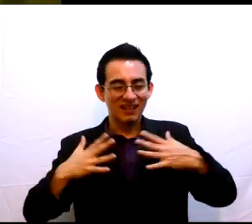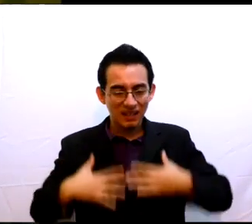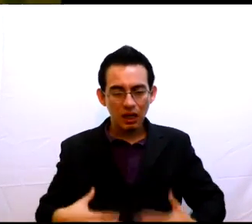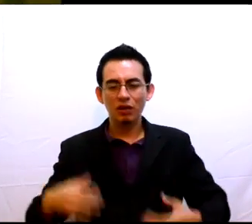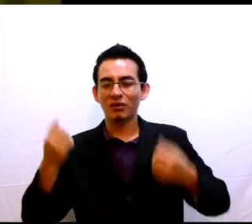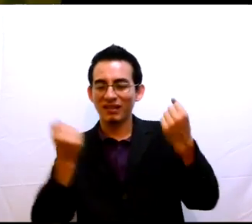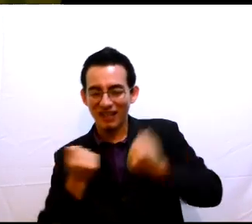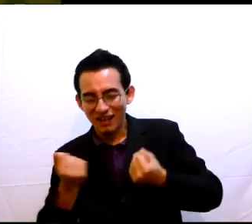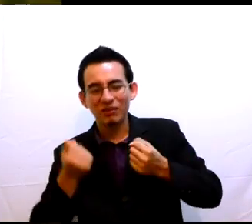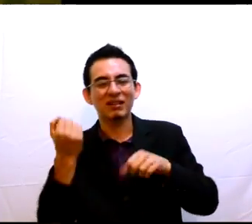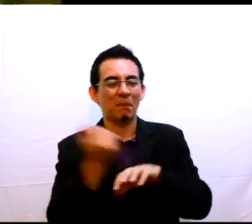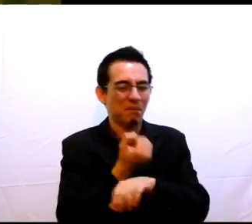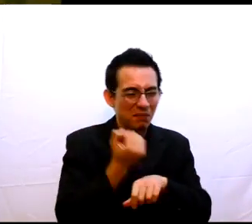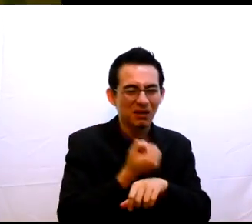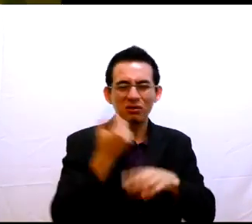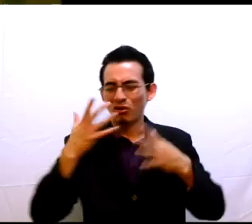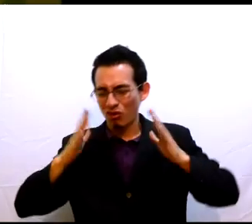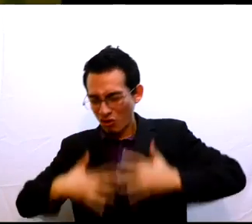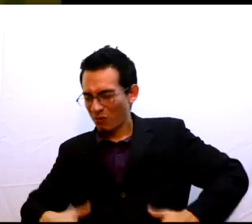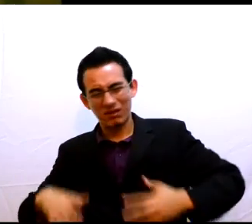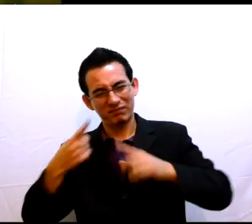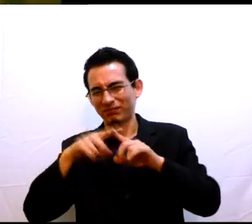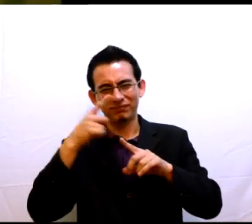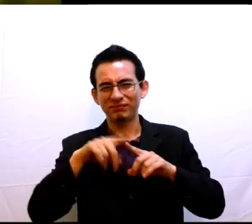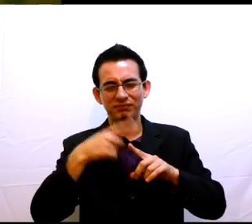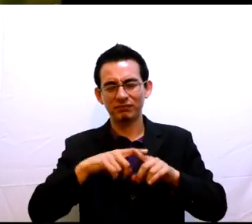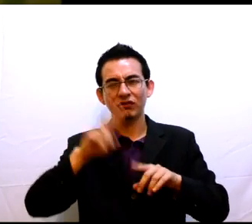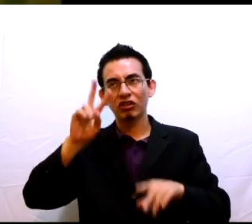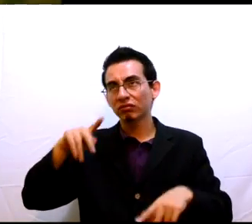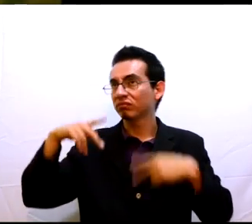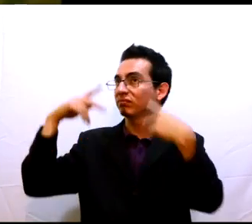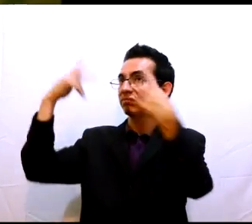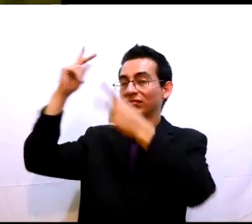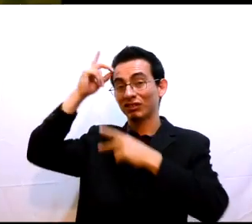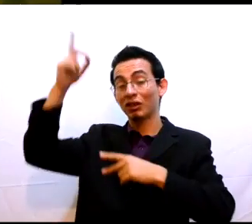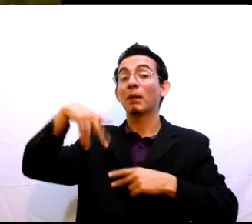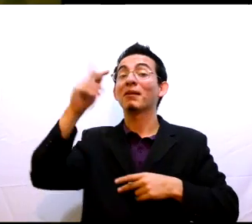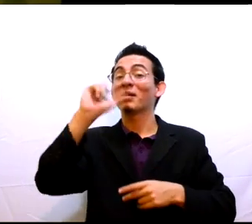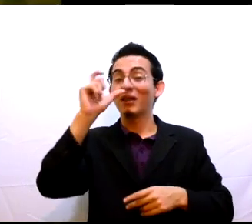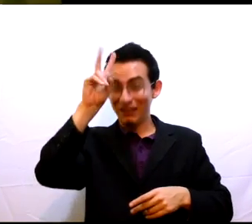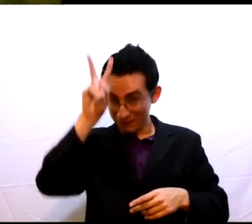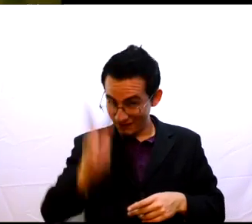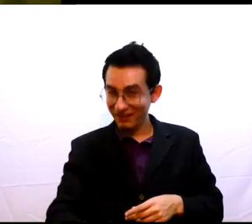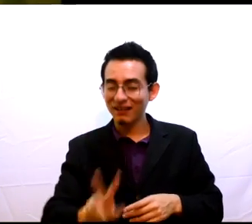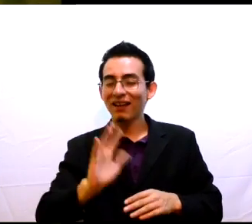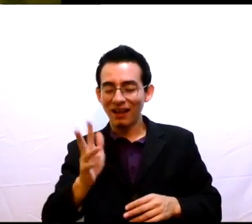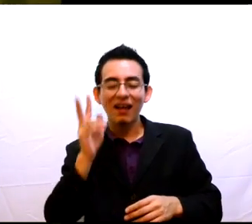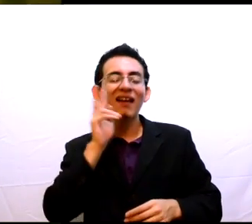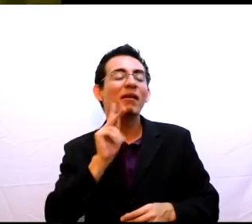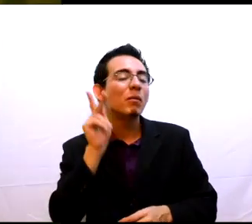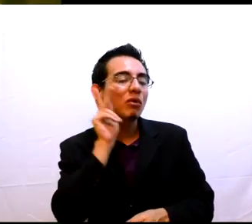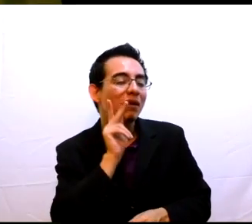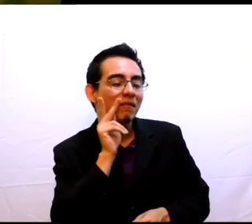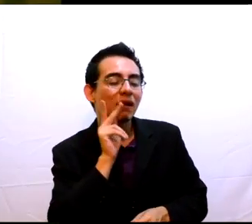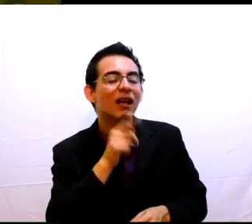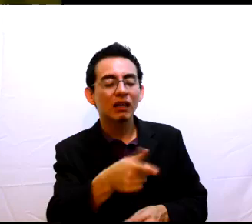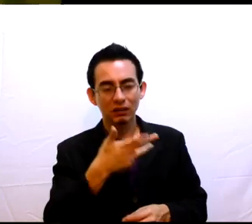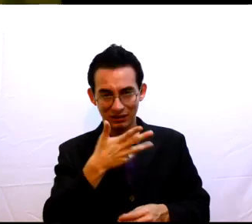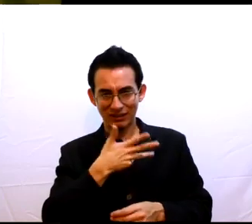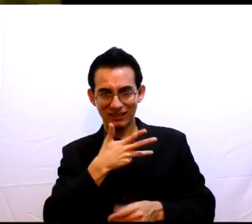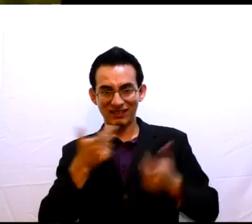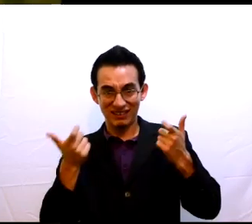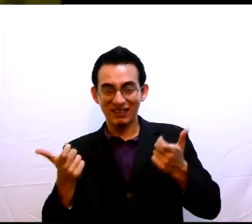este y lo decimos lo decimos pero a la hora de la hora de hacer tesoros en el cielo